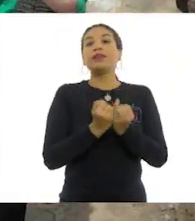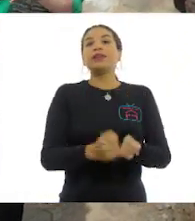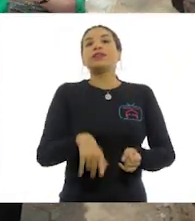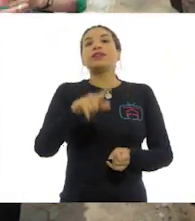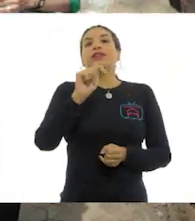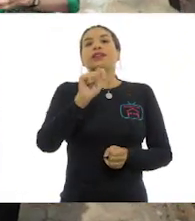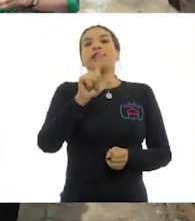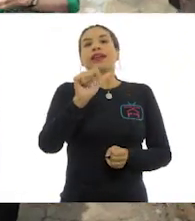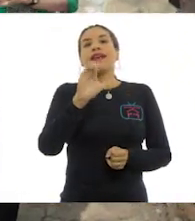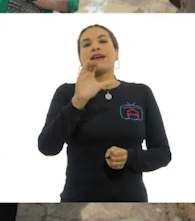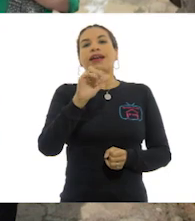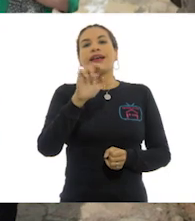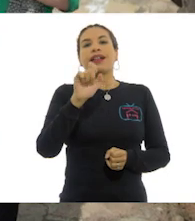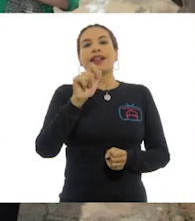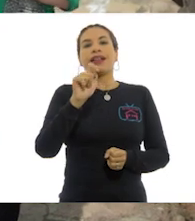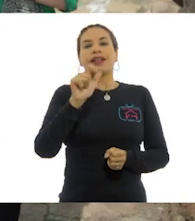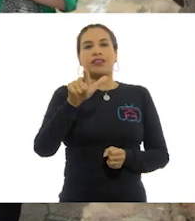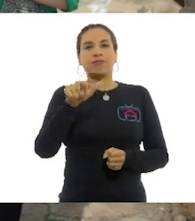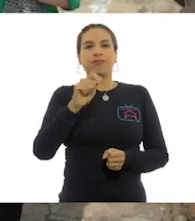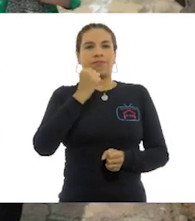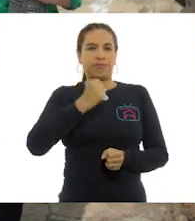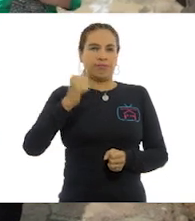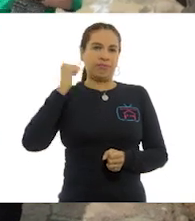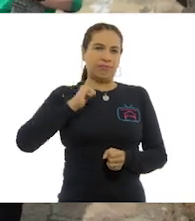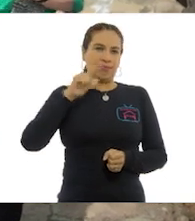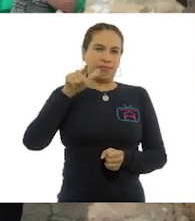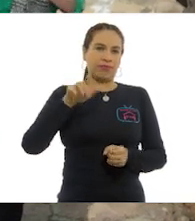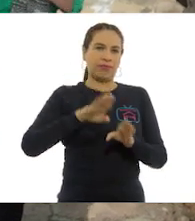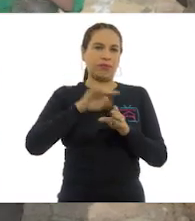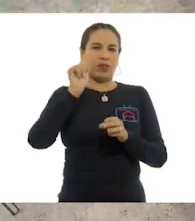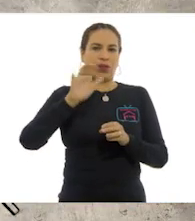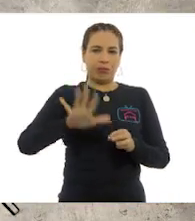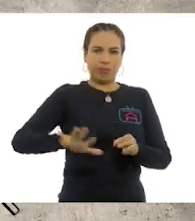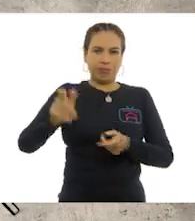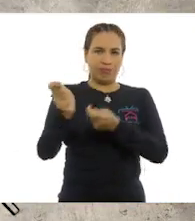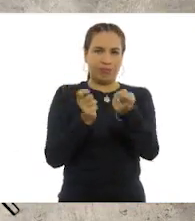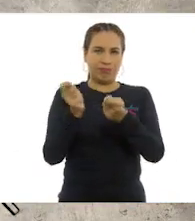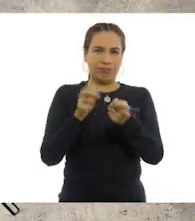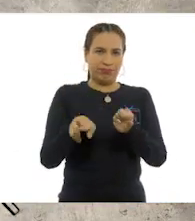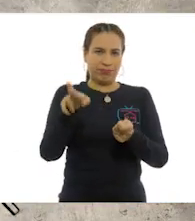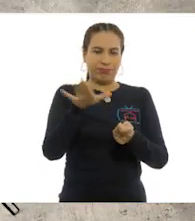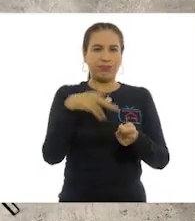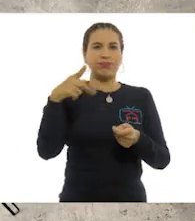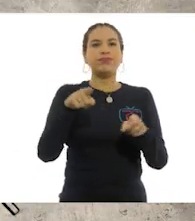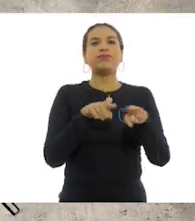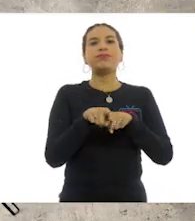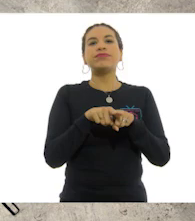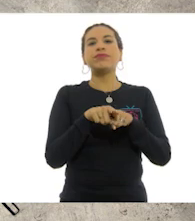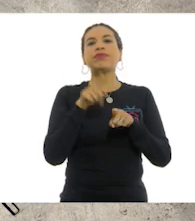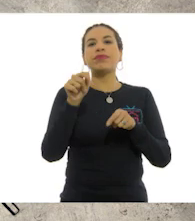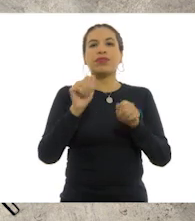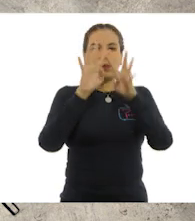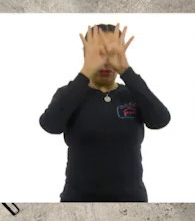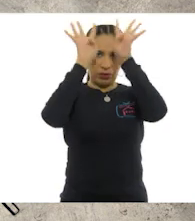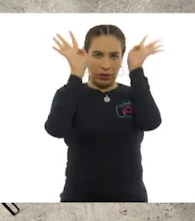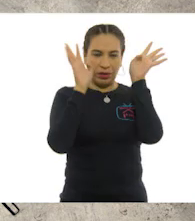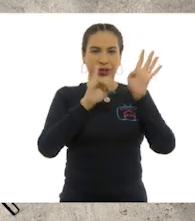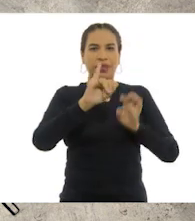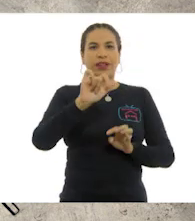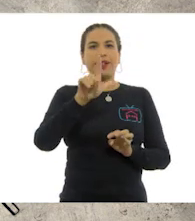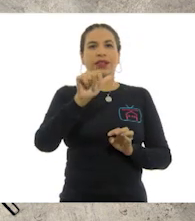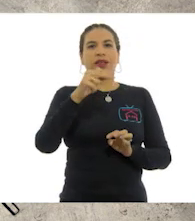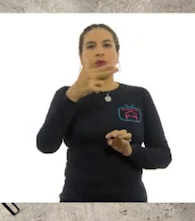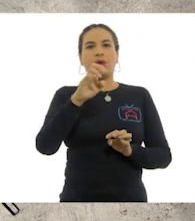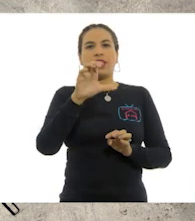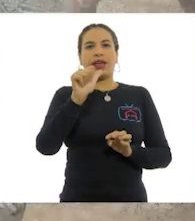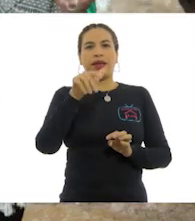Tlacaelel, no el mítico personaje que guió a las tribus del norte, sino un hermano de Moctezuma Ilhuicamina, que era el gobernante